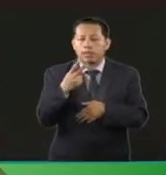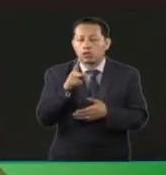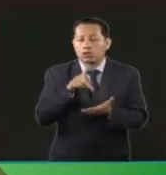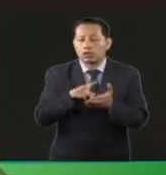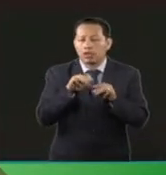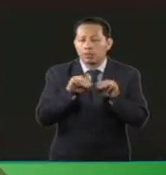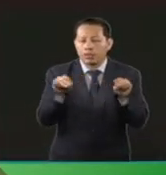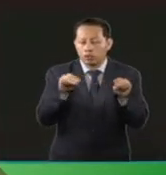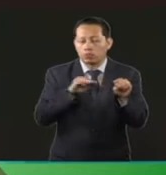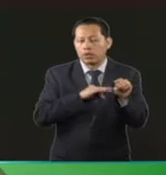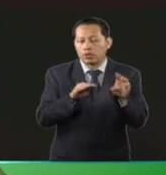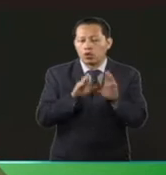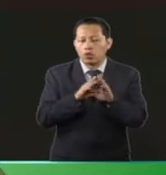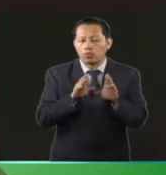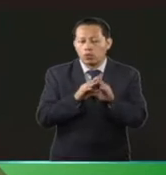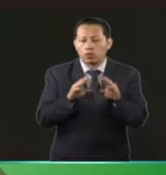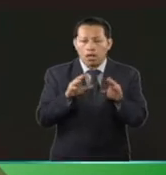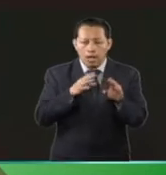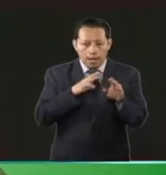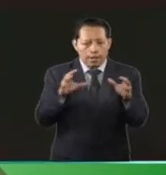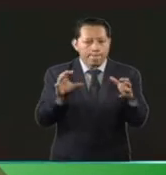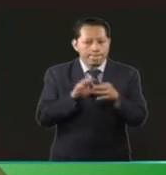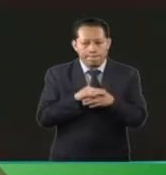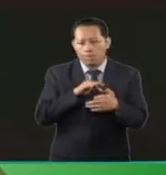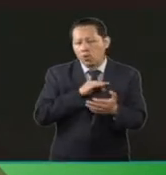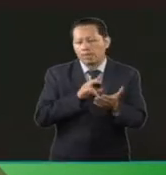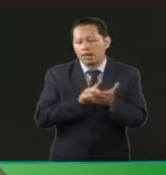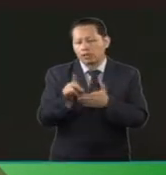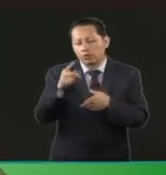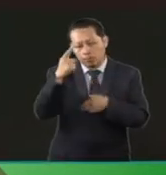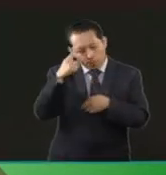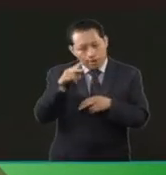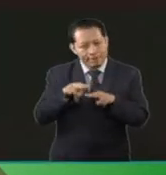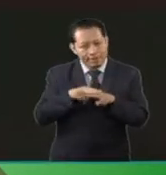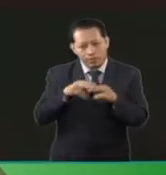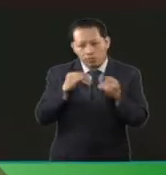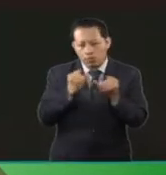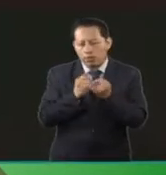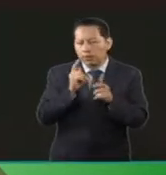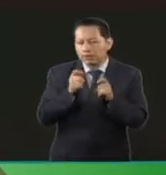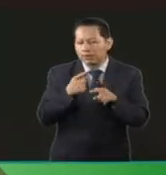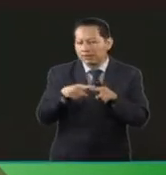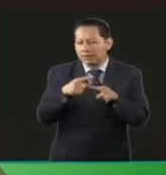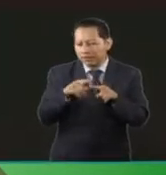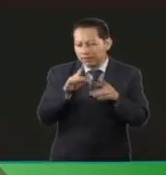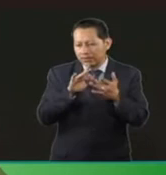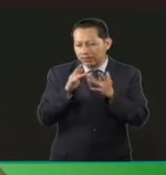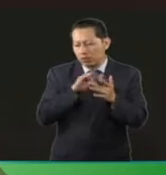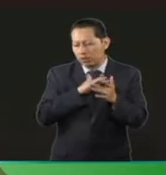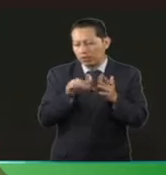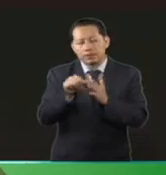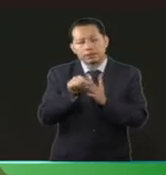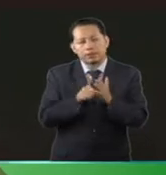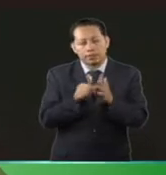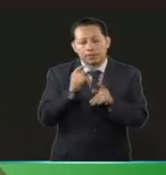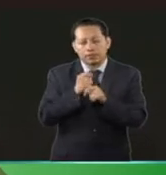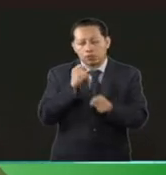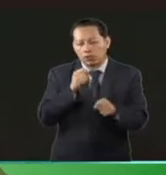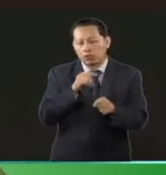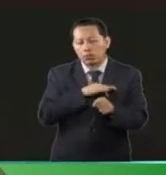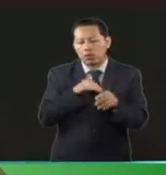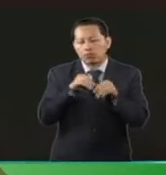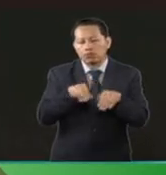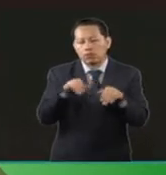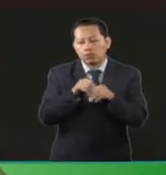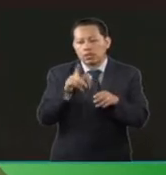km compartirán de manera efectiva el derecho de vía y las capacidades ferroviarias el sistema de transporte masivo